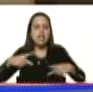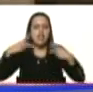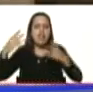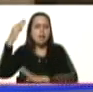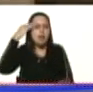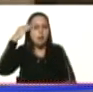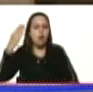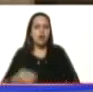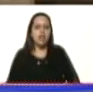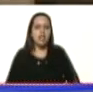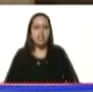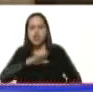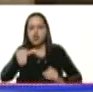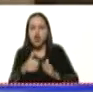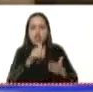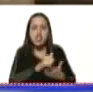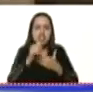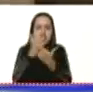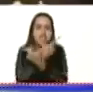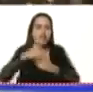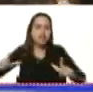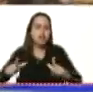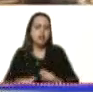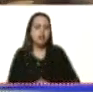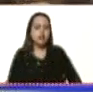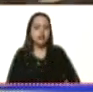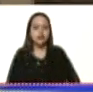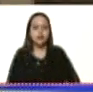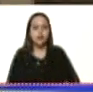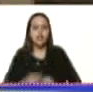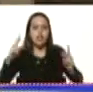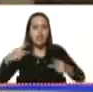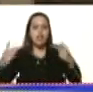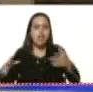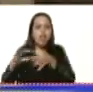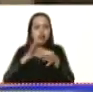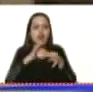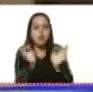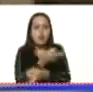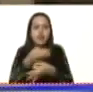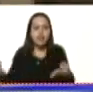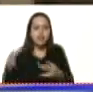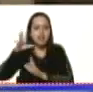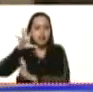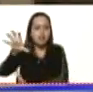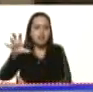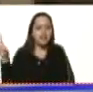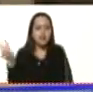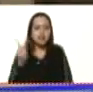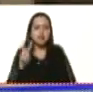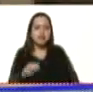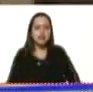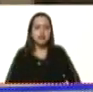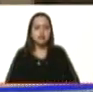memoria eterna de los libertadores y libertadoras! ¡Que viva la unión perfecta de la patria